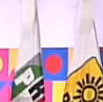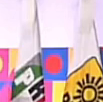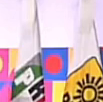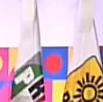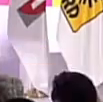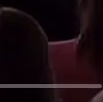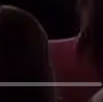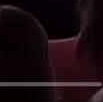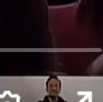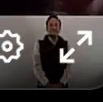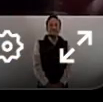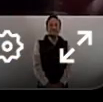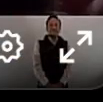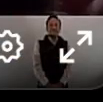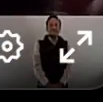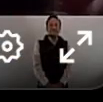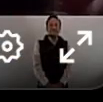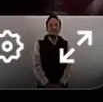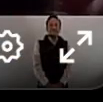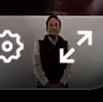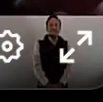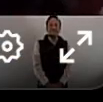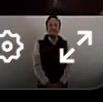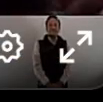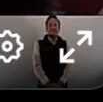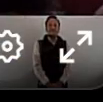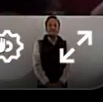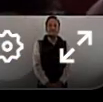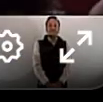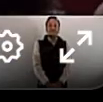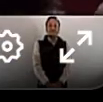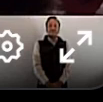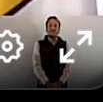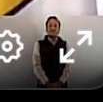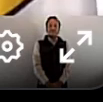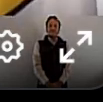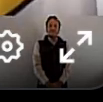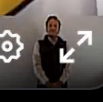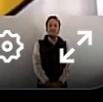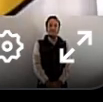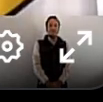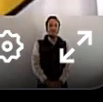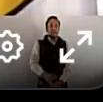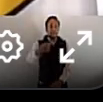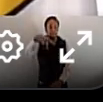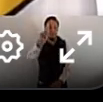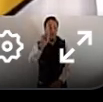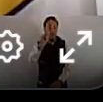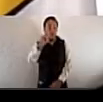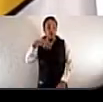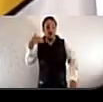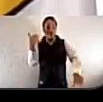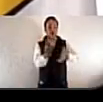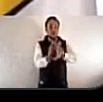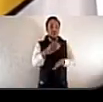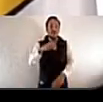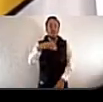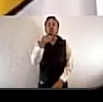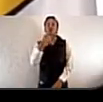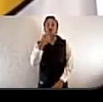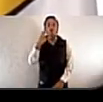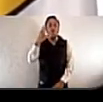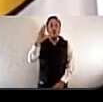directa de Beatriz paredes escúchela pero para combatir la corrupción